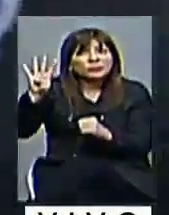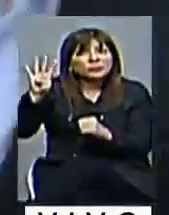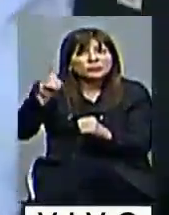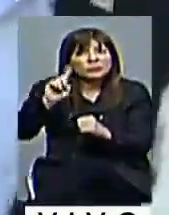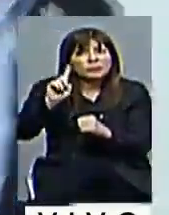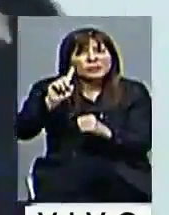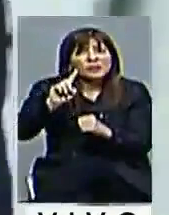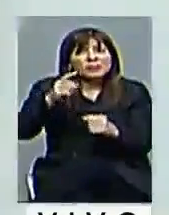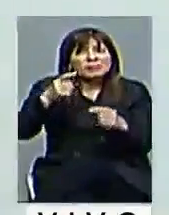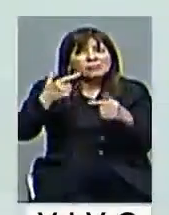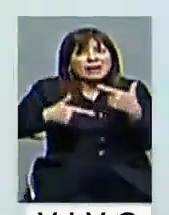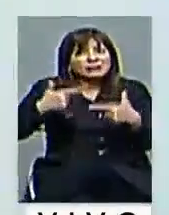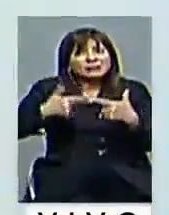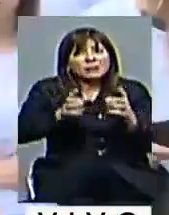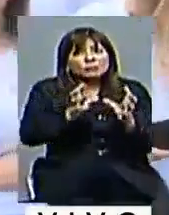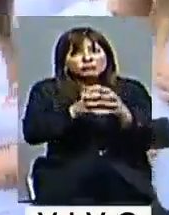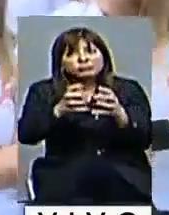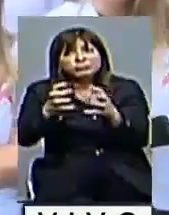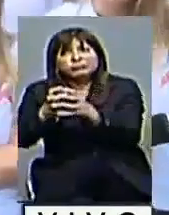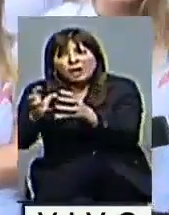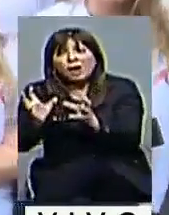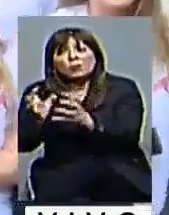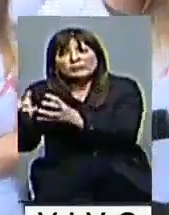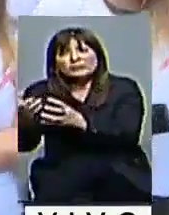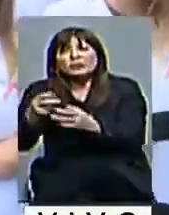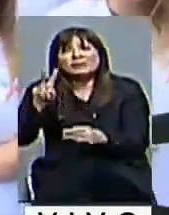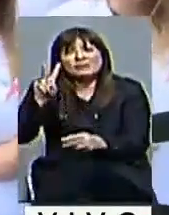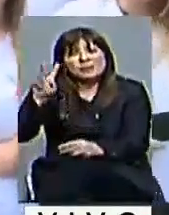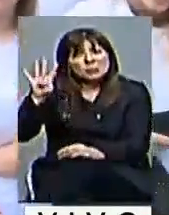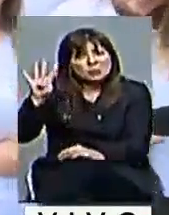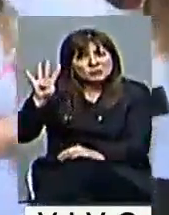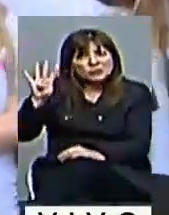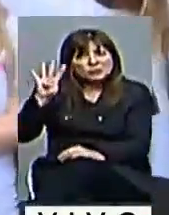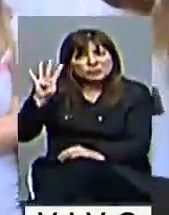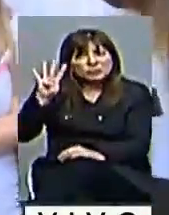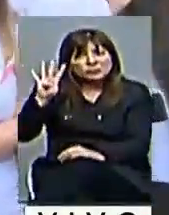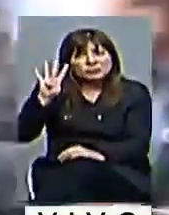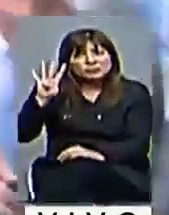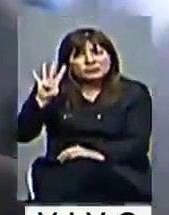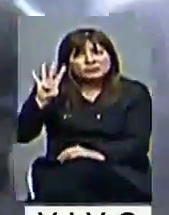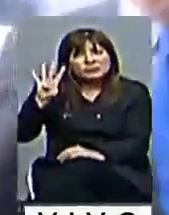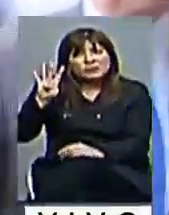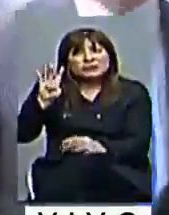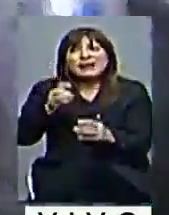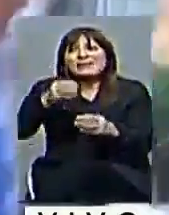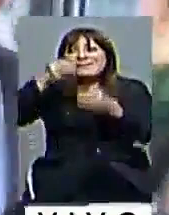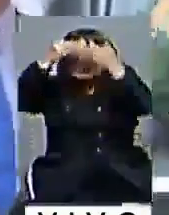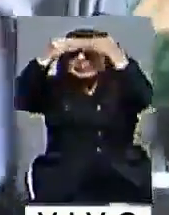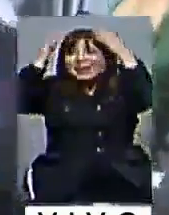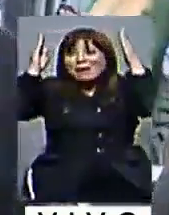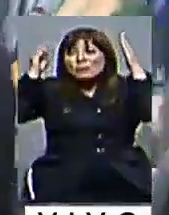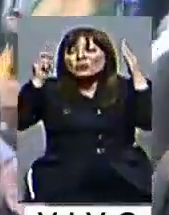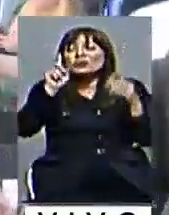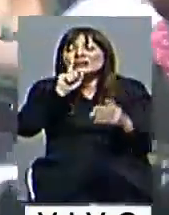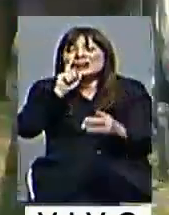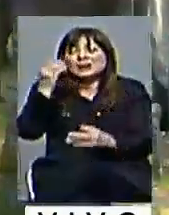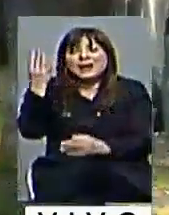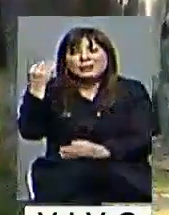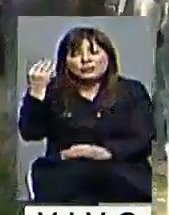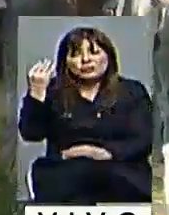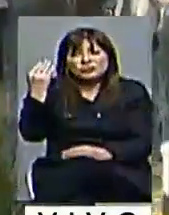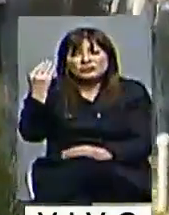no, entre partidos, colectivos, agrupaciones, tiene 24. O sea, el Frente Amplio tiene 14, más